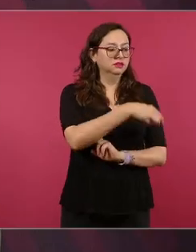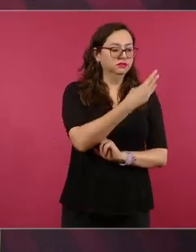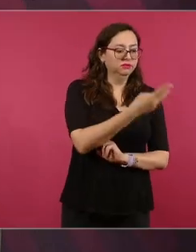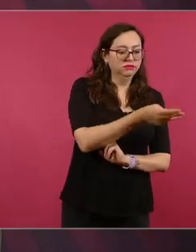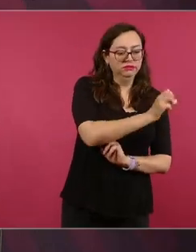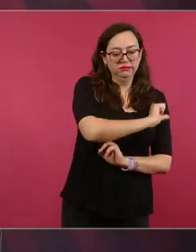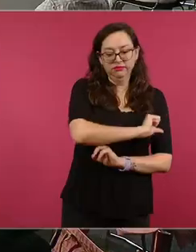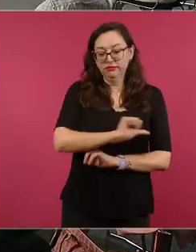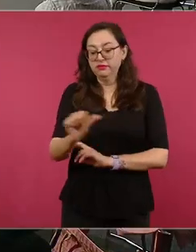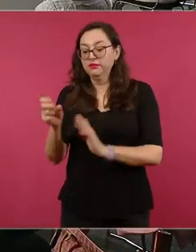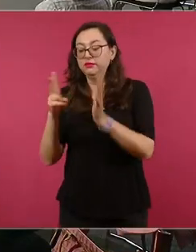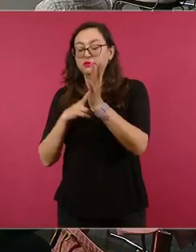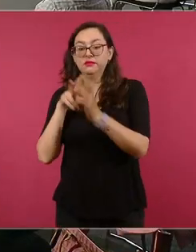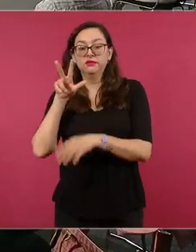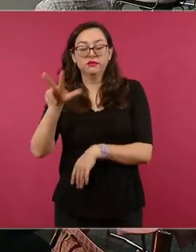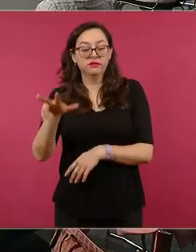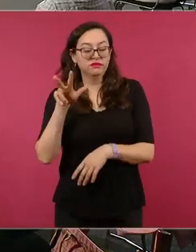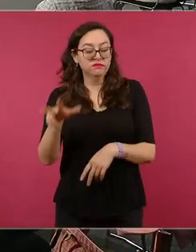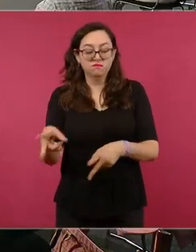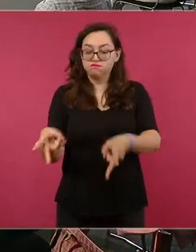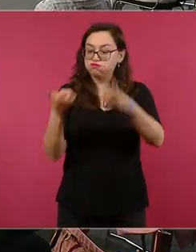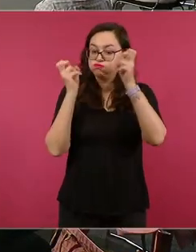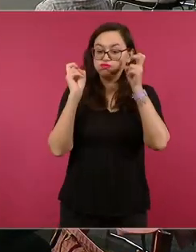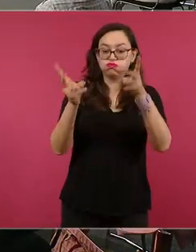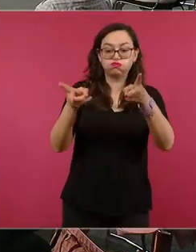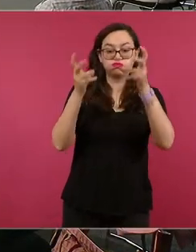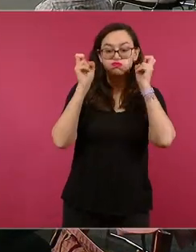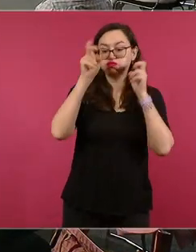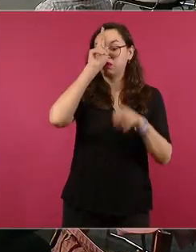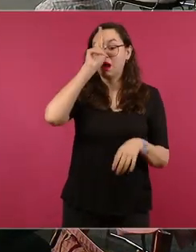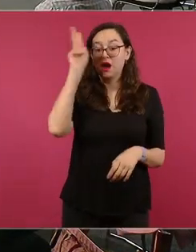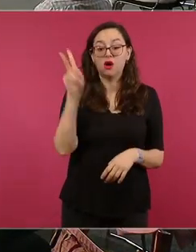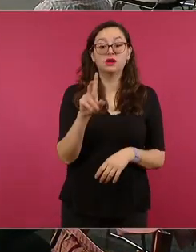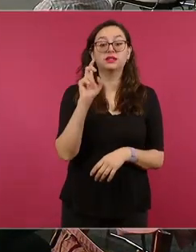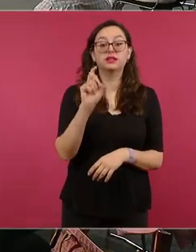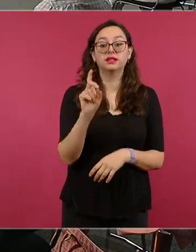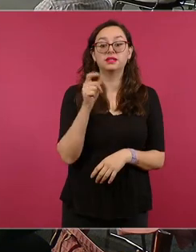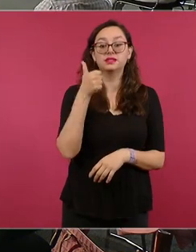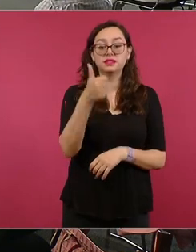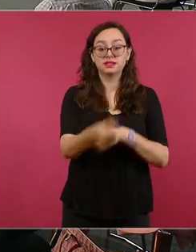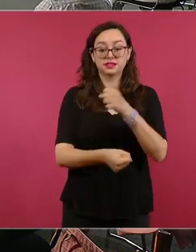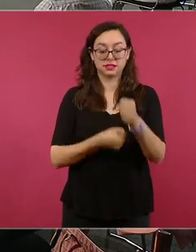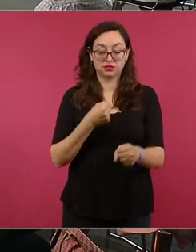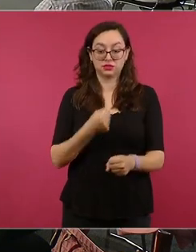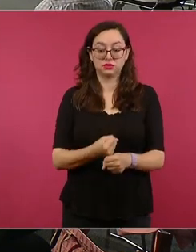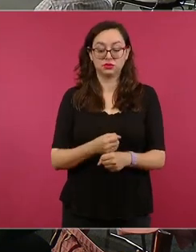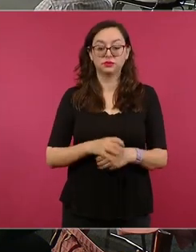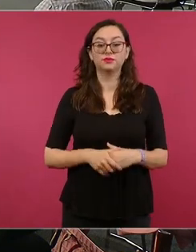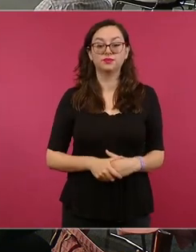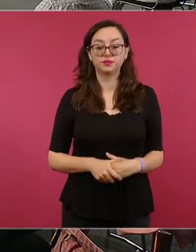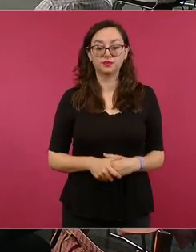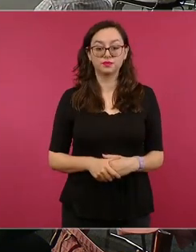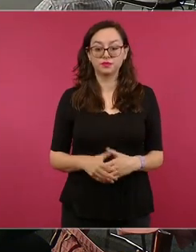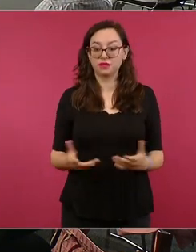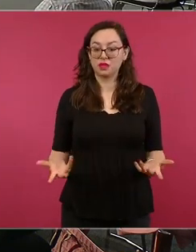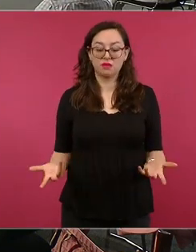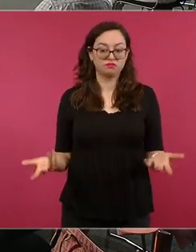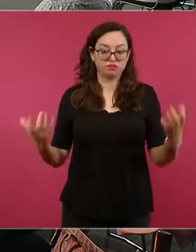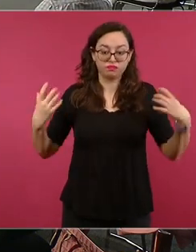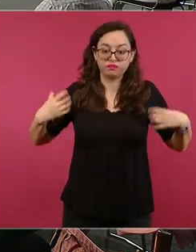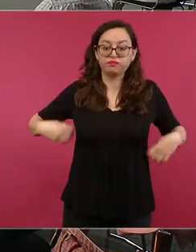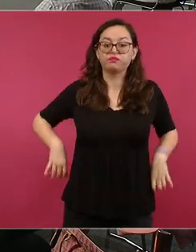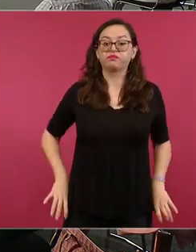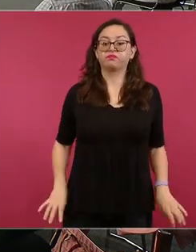1983 a finales del 2018, 36 años. Se quedaron con todo,